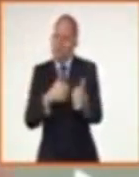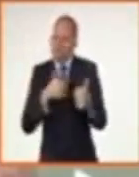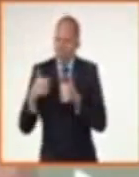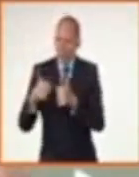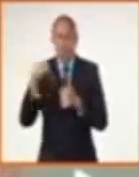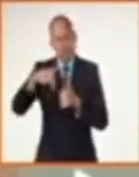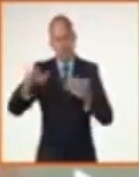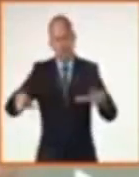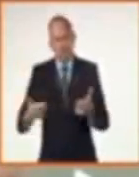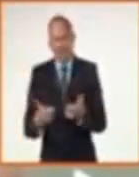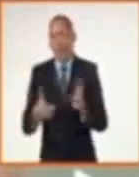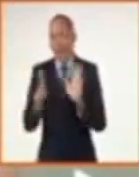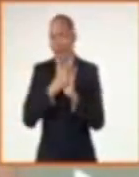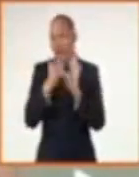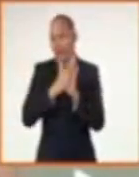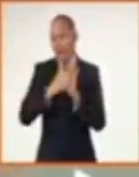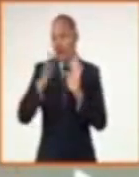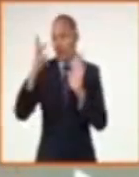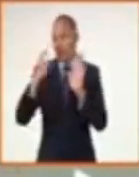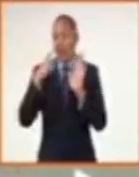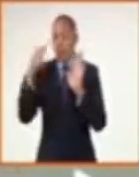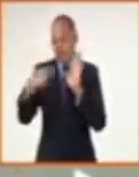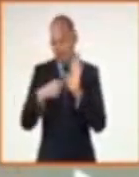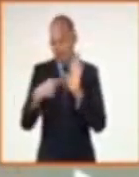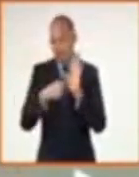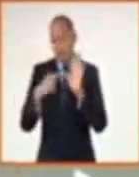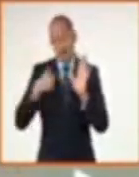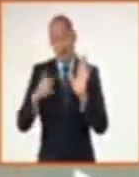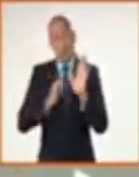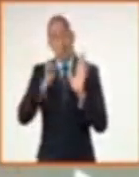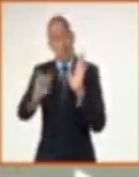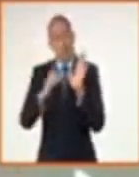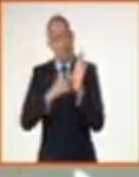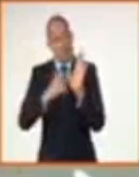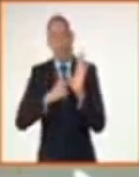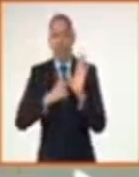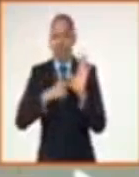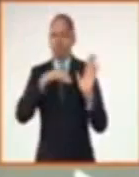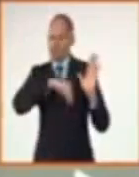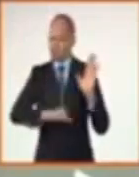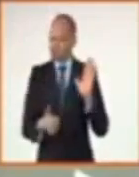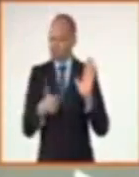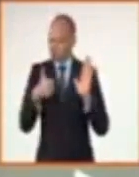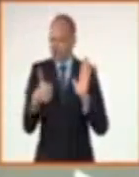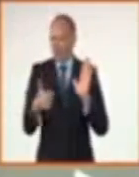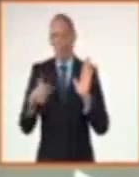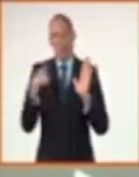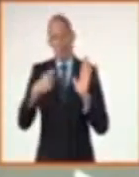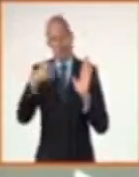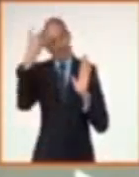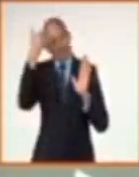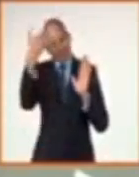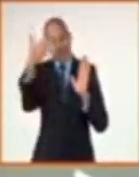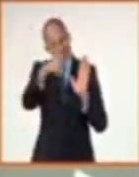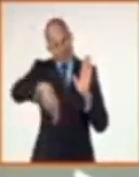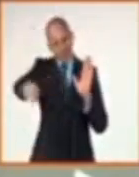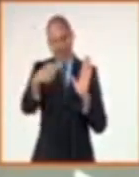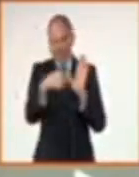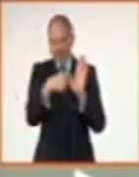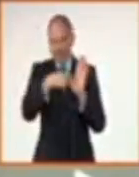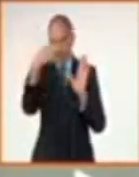los resultados, el órgano electoral los expone muy satisfecho, y agradecemos nuevamente a nuestro pueblo por